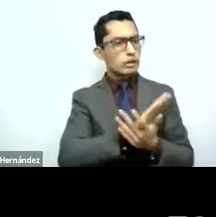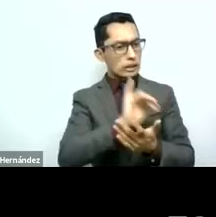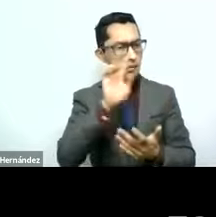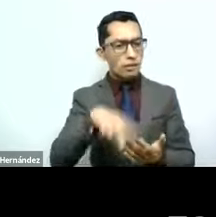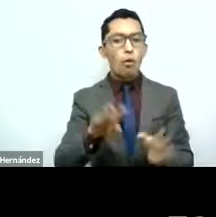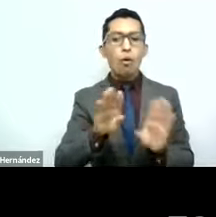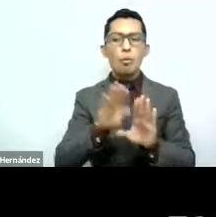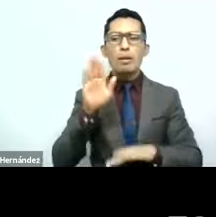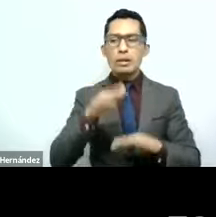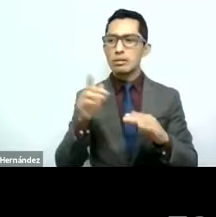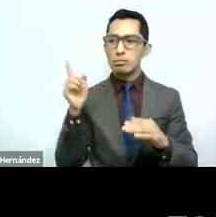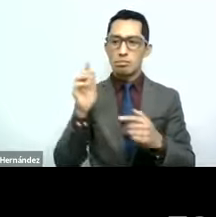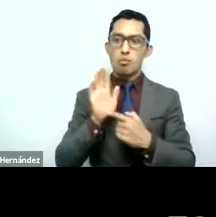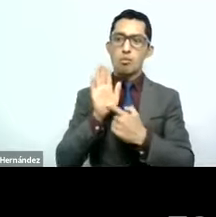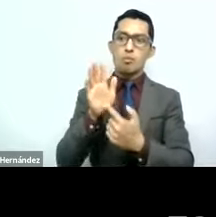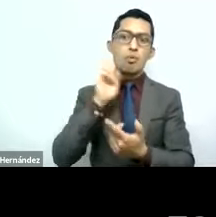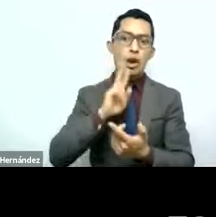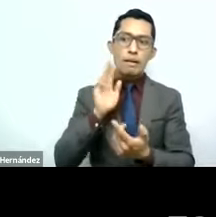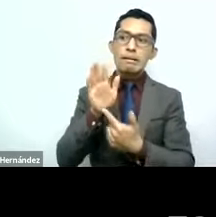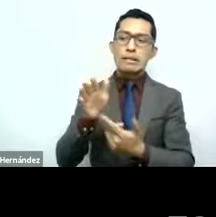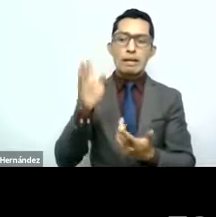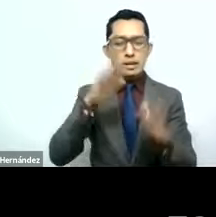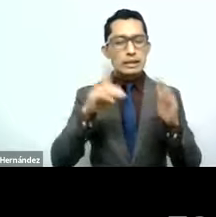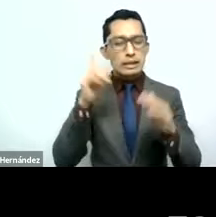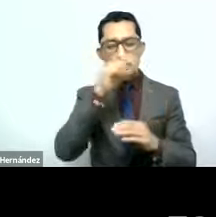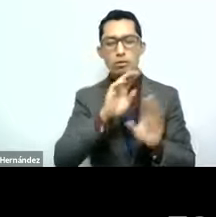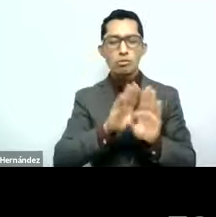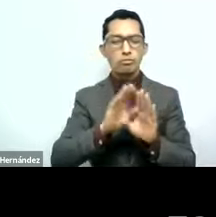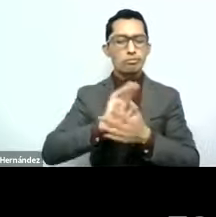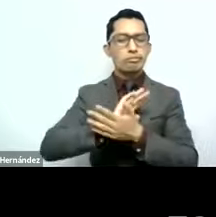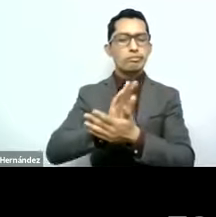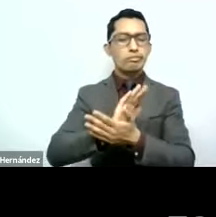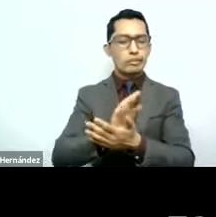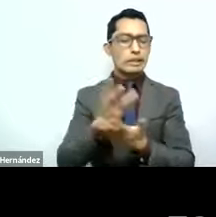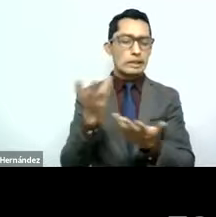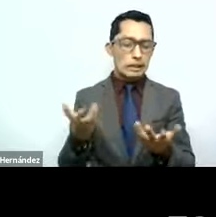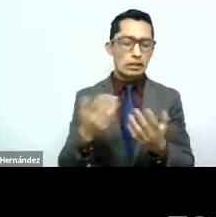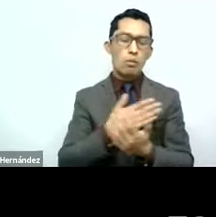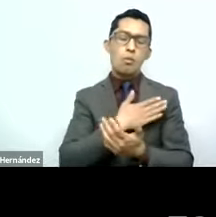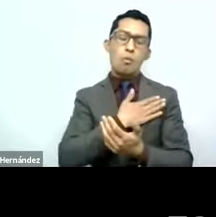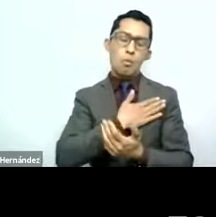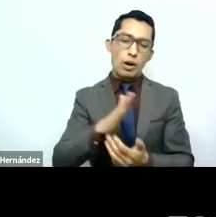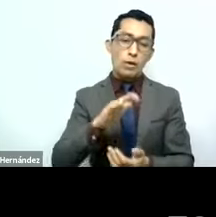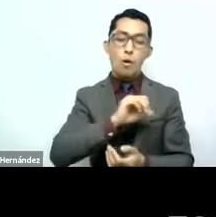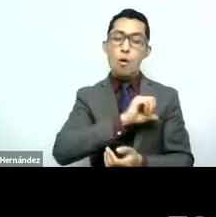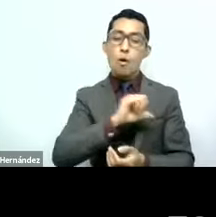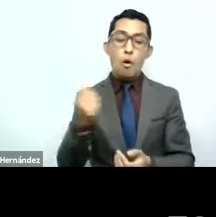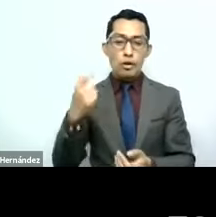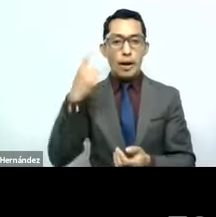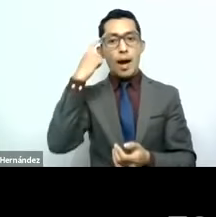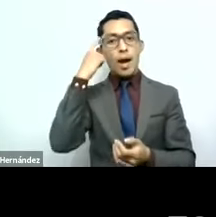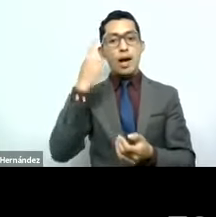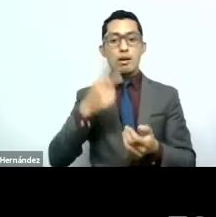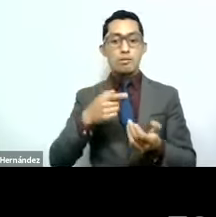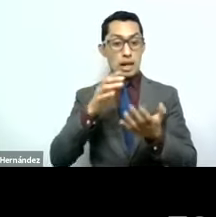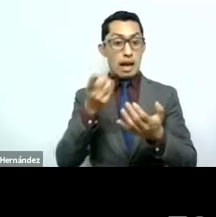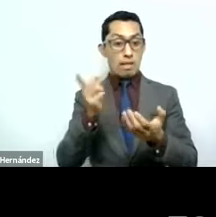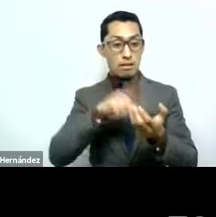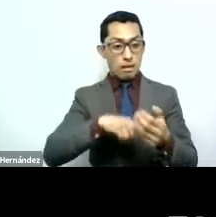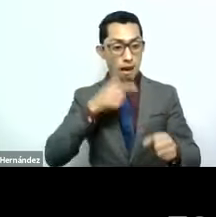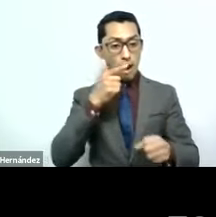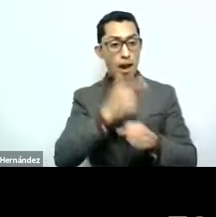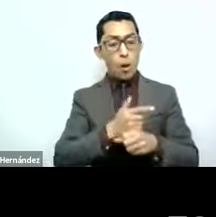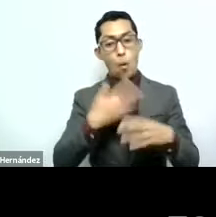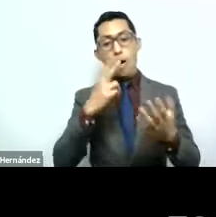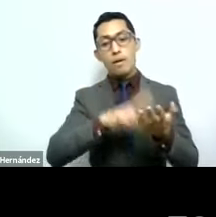jurisprudencia esta discriminación. Y bueno, el aporte más valioso, sin duda, en cuanto